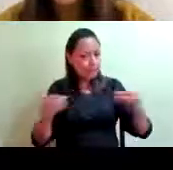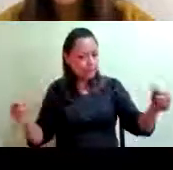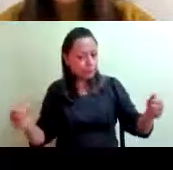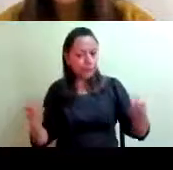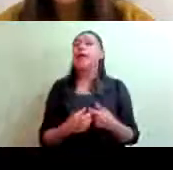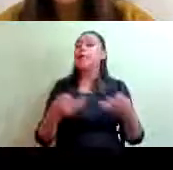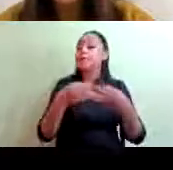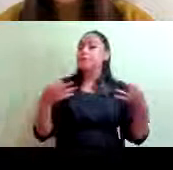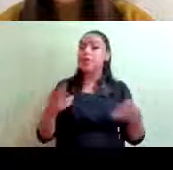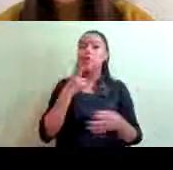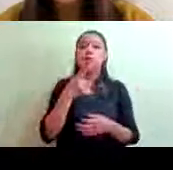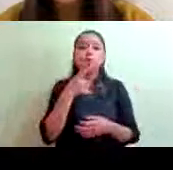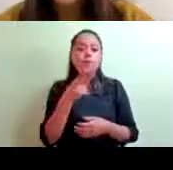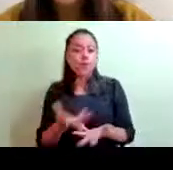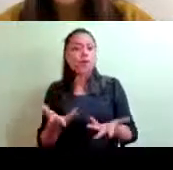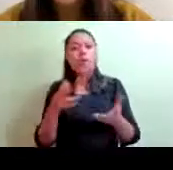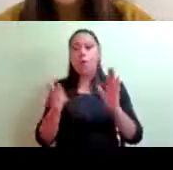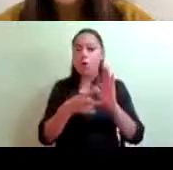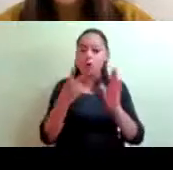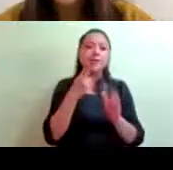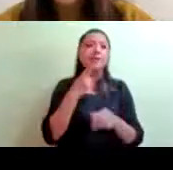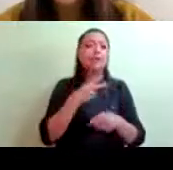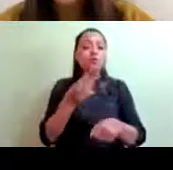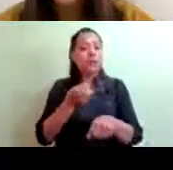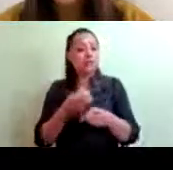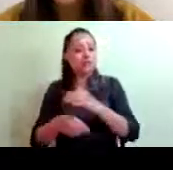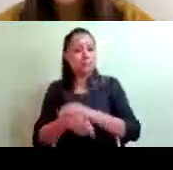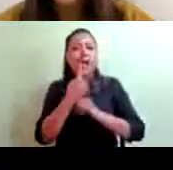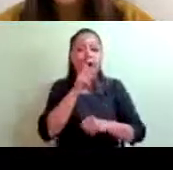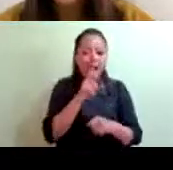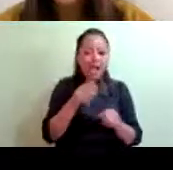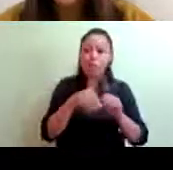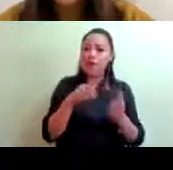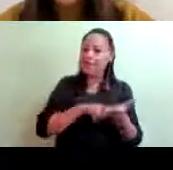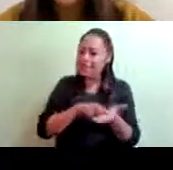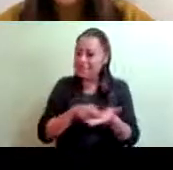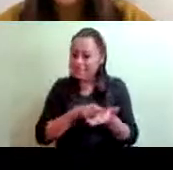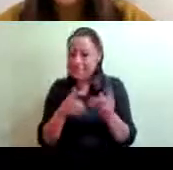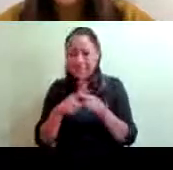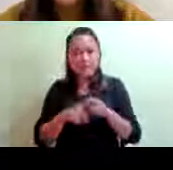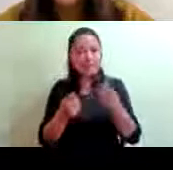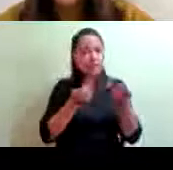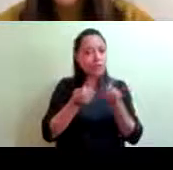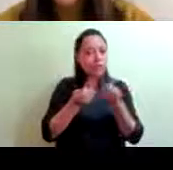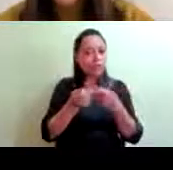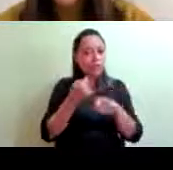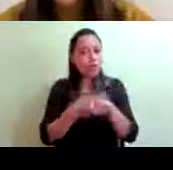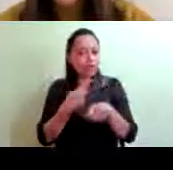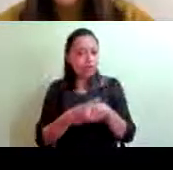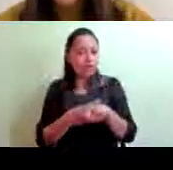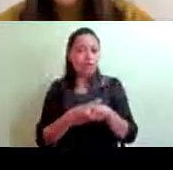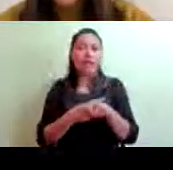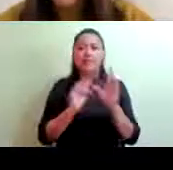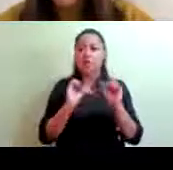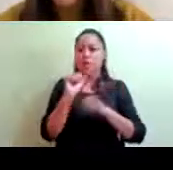el reciclado de los desechos y la purificación de aguas residuales, la regulación y saneamiento del agua, el control de enfermedades y plagas,